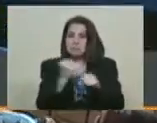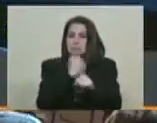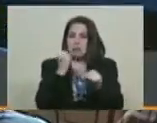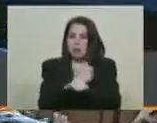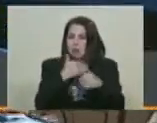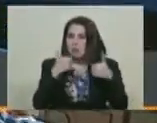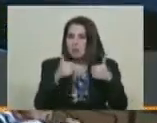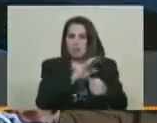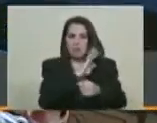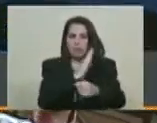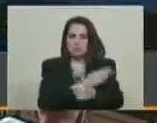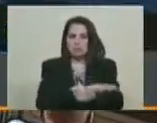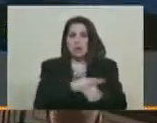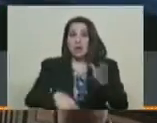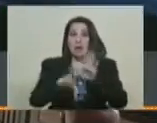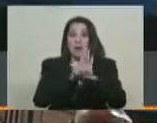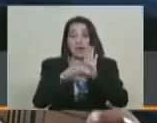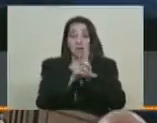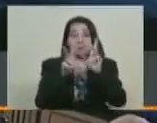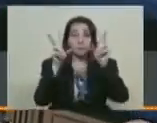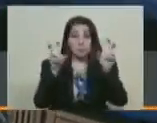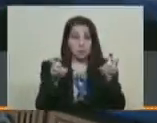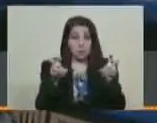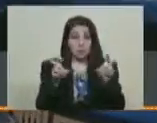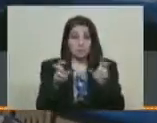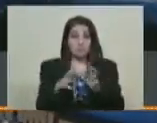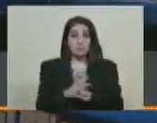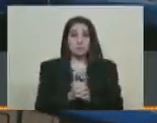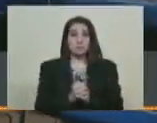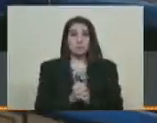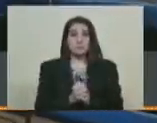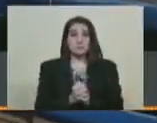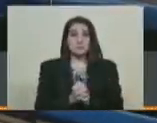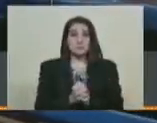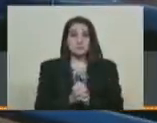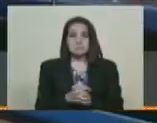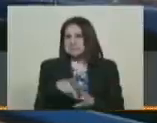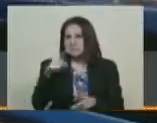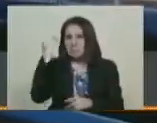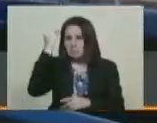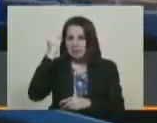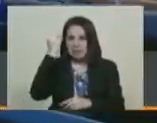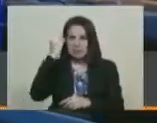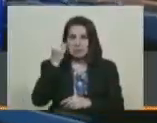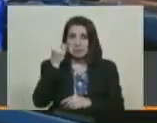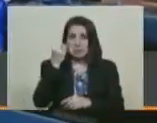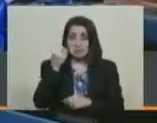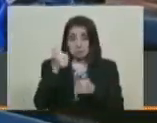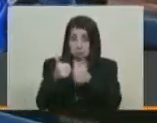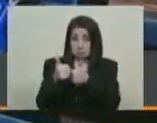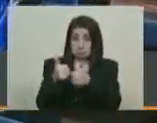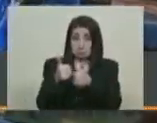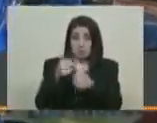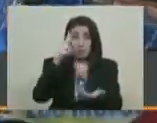poderosa, legítima, nueva. ¿Qué les parece?